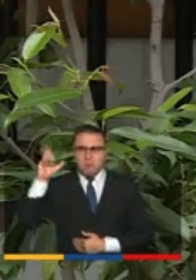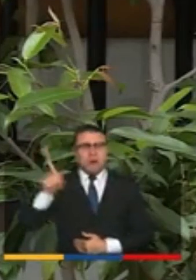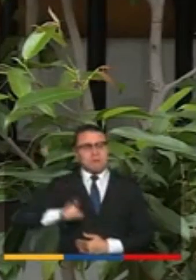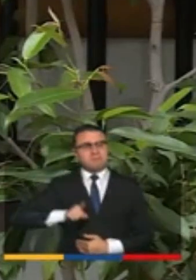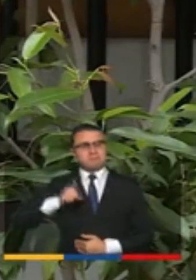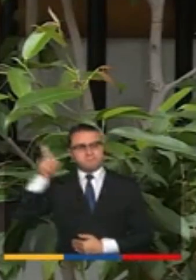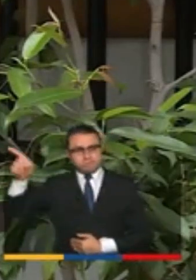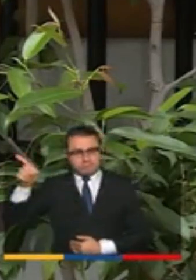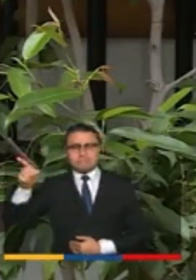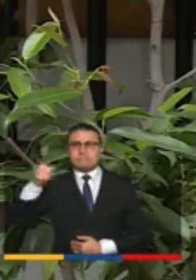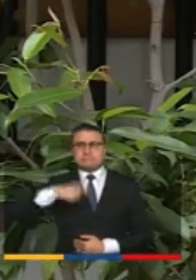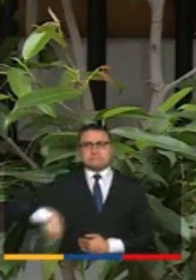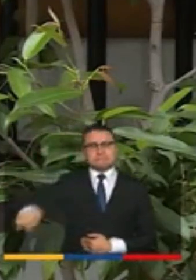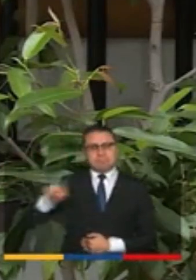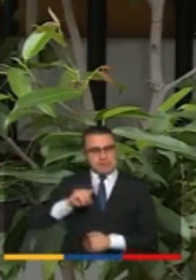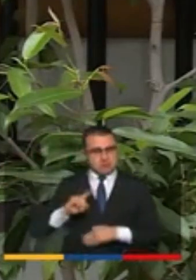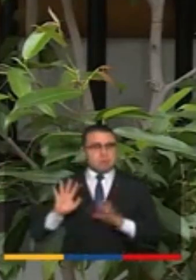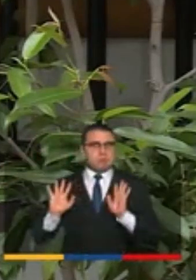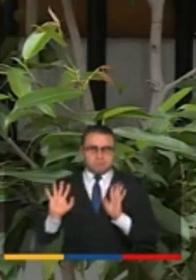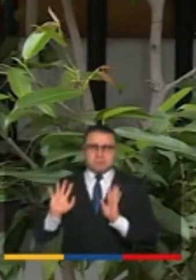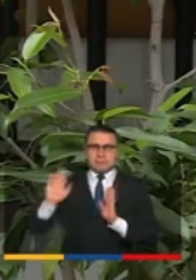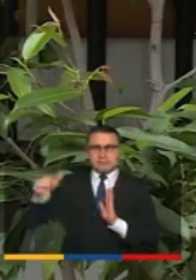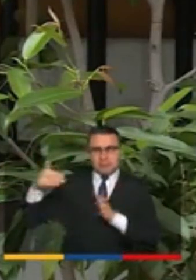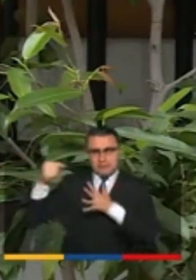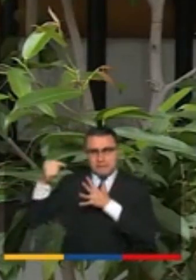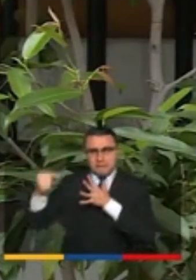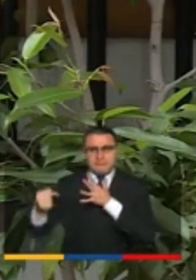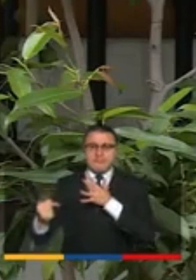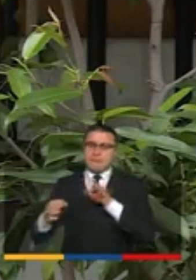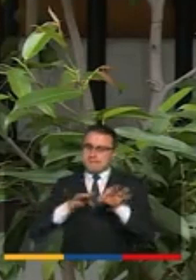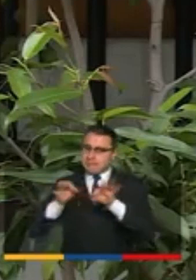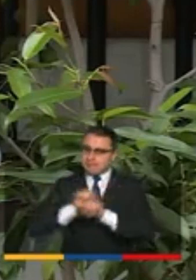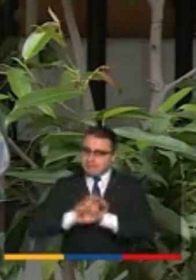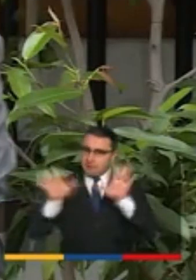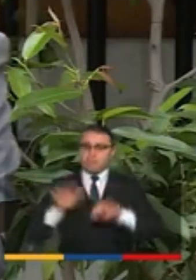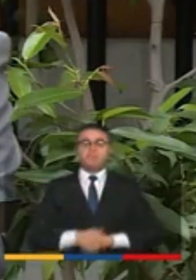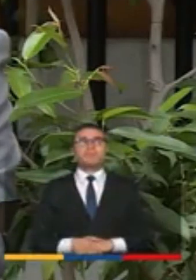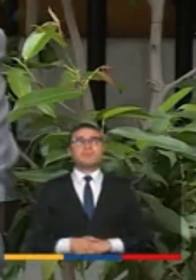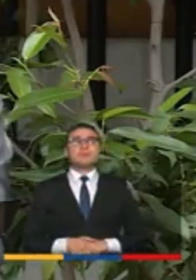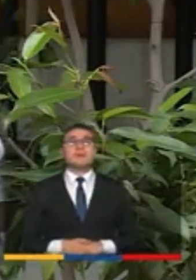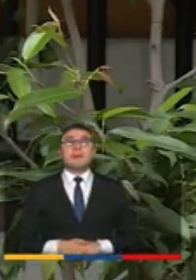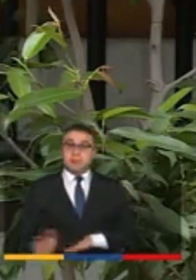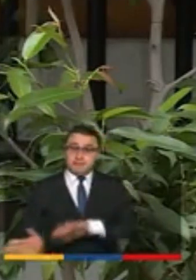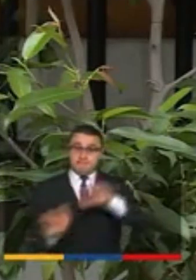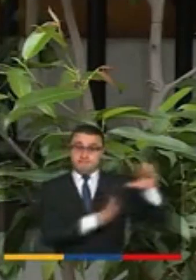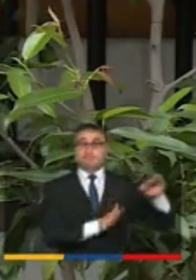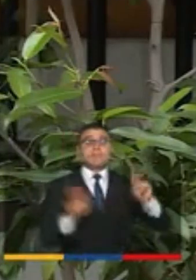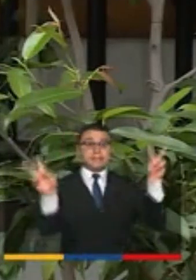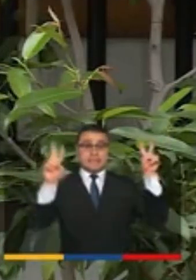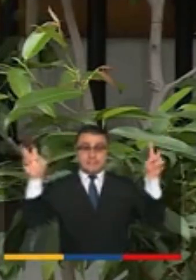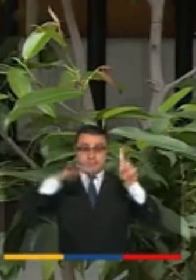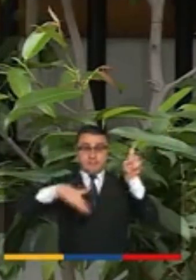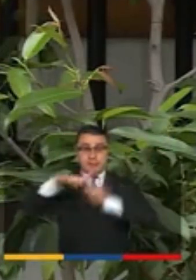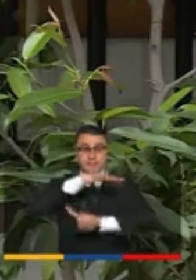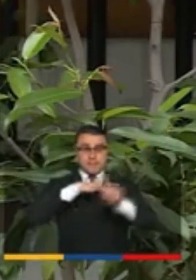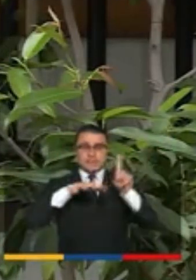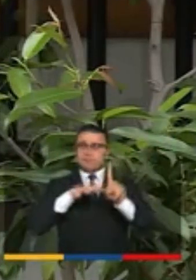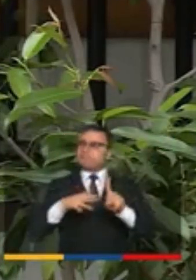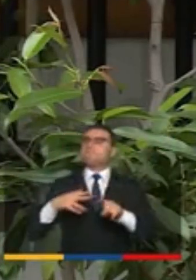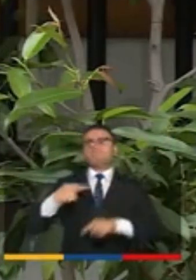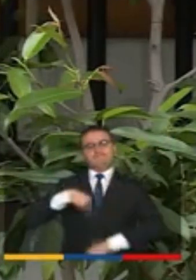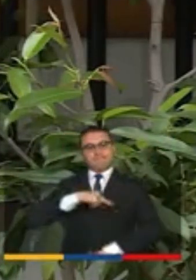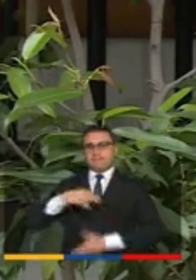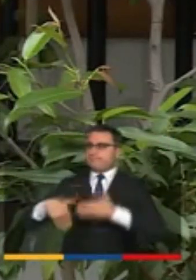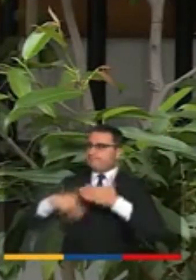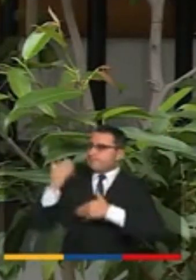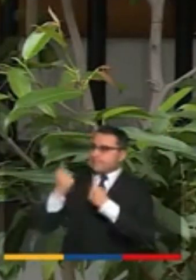el gobierno colombiano tiene en su patria que le corresponderá a ellos especificar. En el ámbito medioambiental, puedo anunciarles que hemos iniciado conversaciones